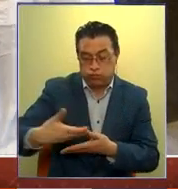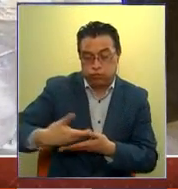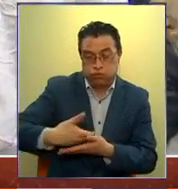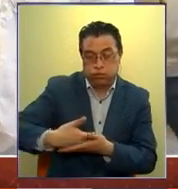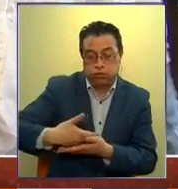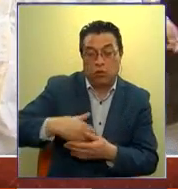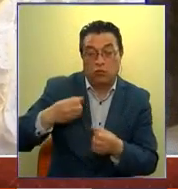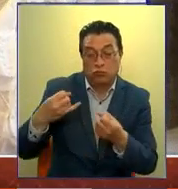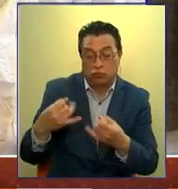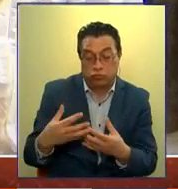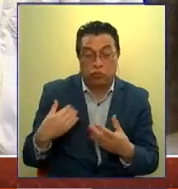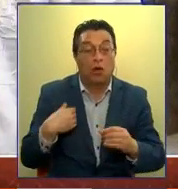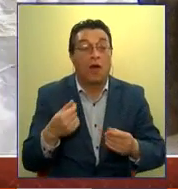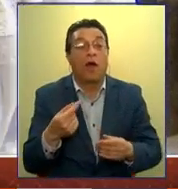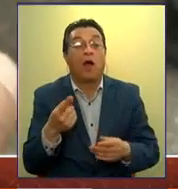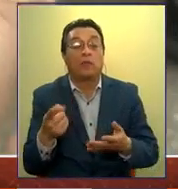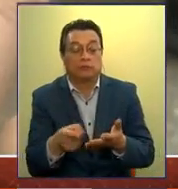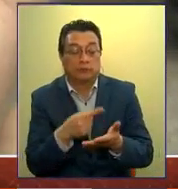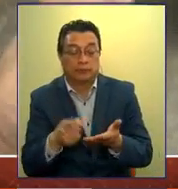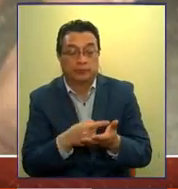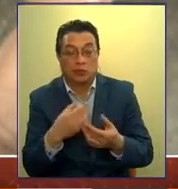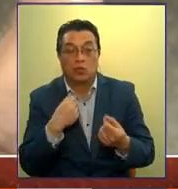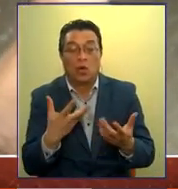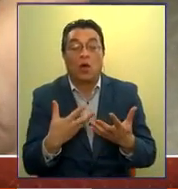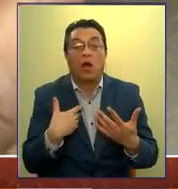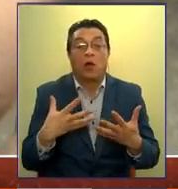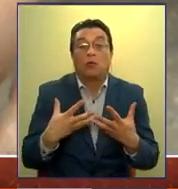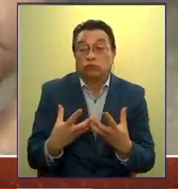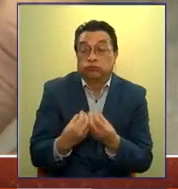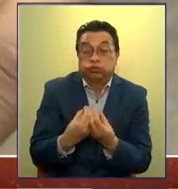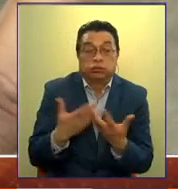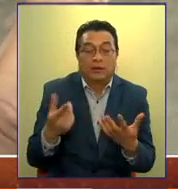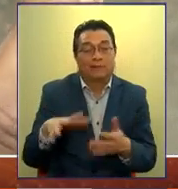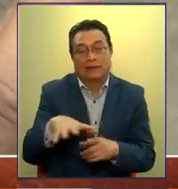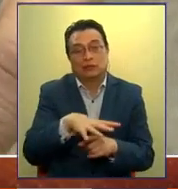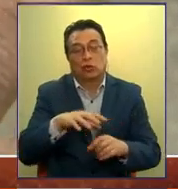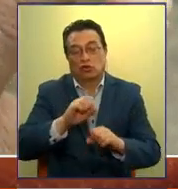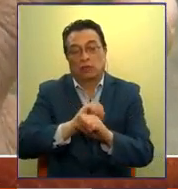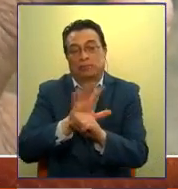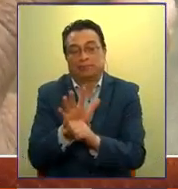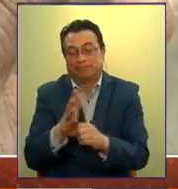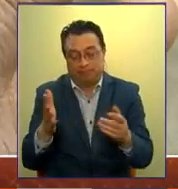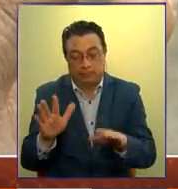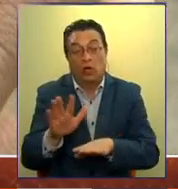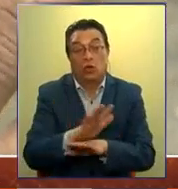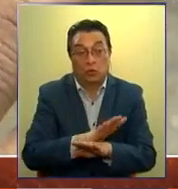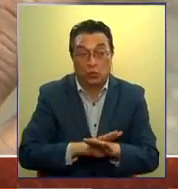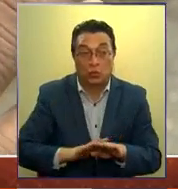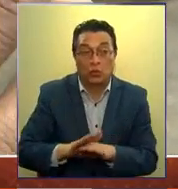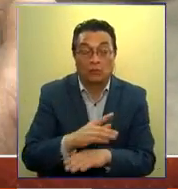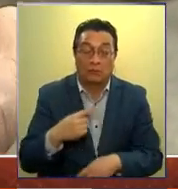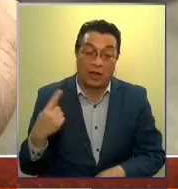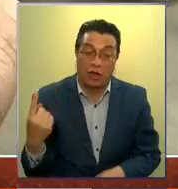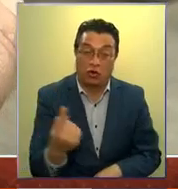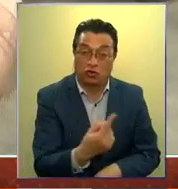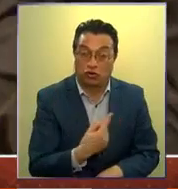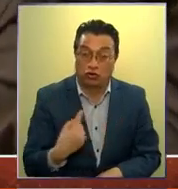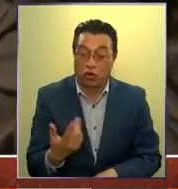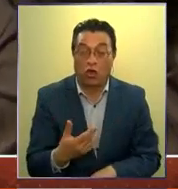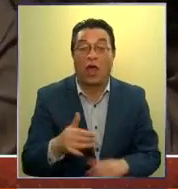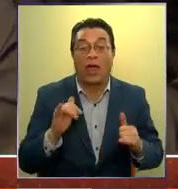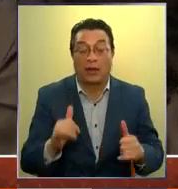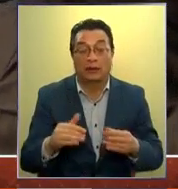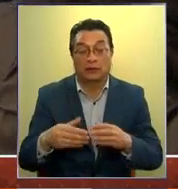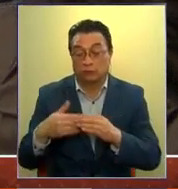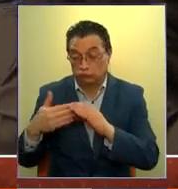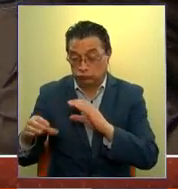para efectivo y no atosiguen los canales, dado la situación de pandemia que hoy día nos afecta a todo el país, y lo distribuya de